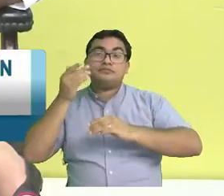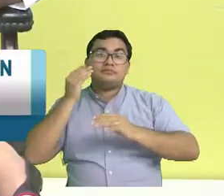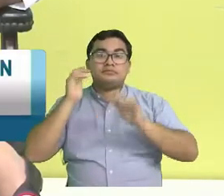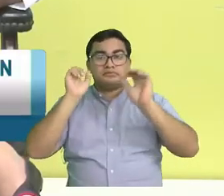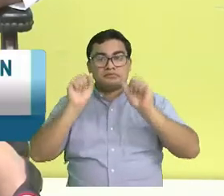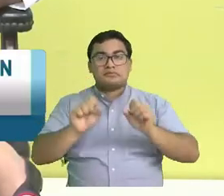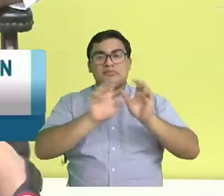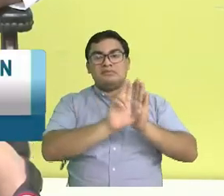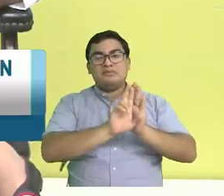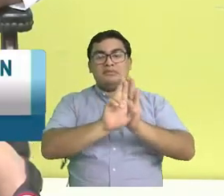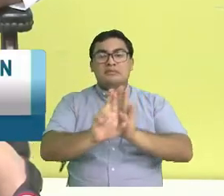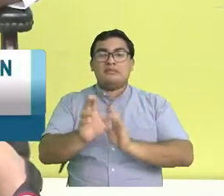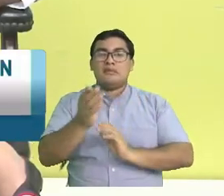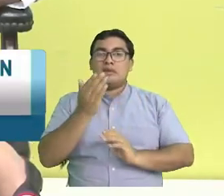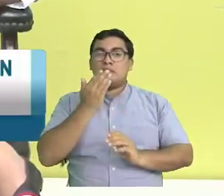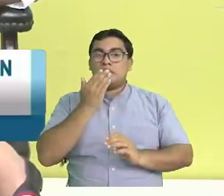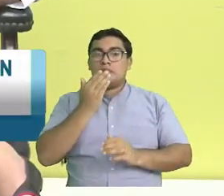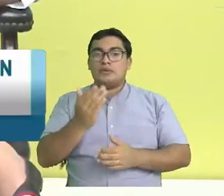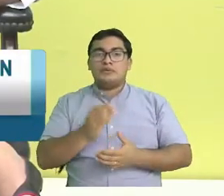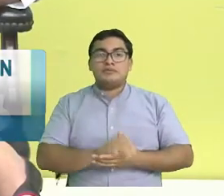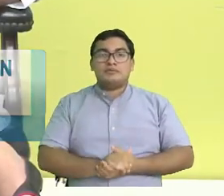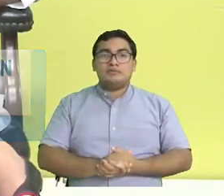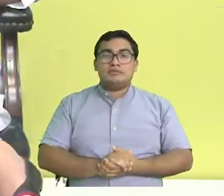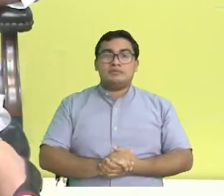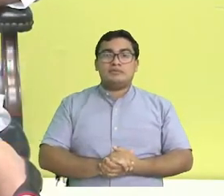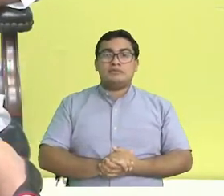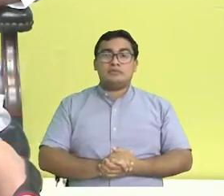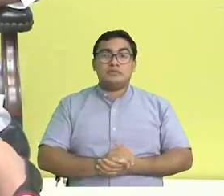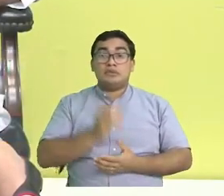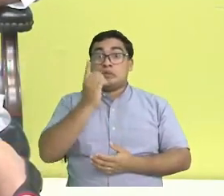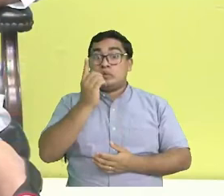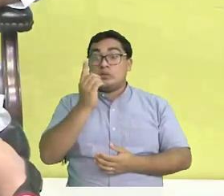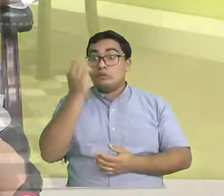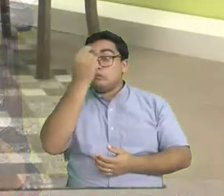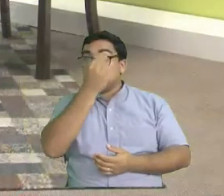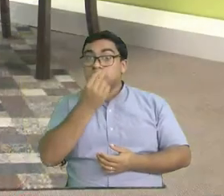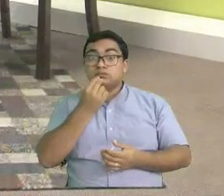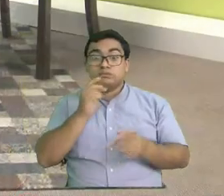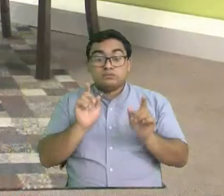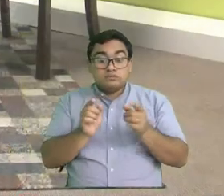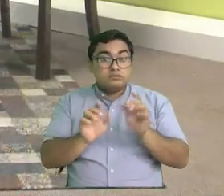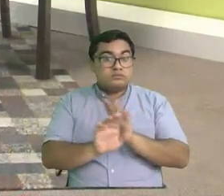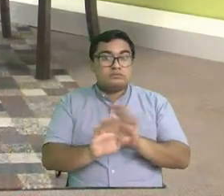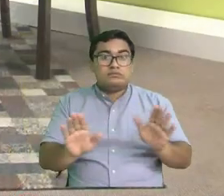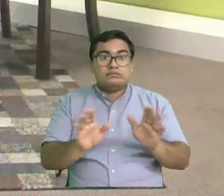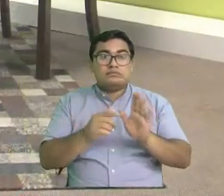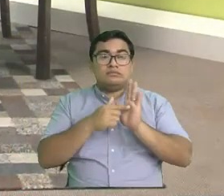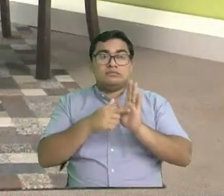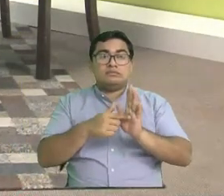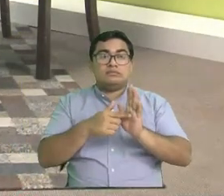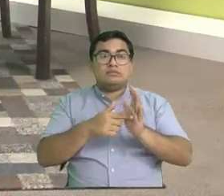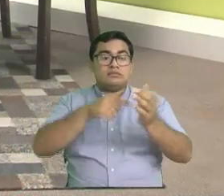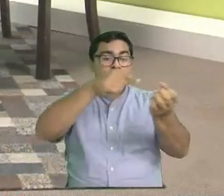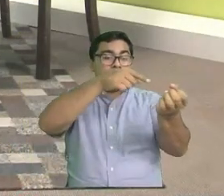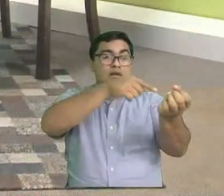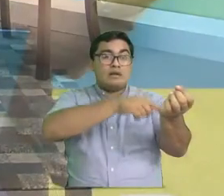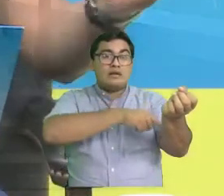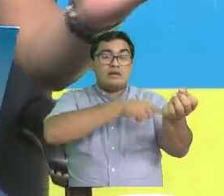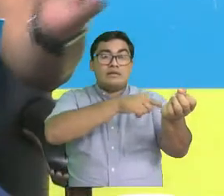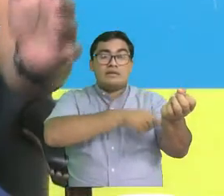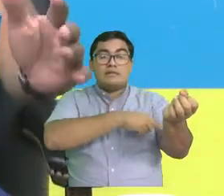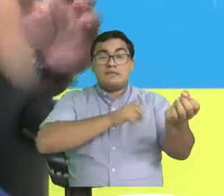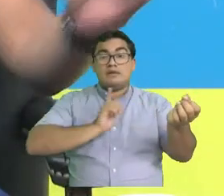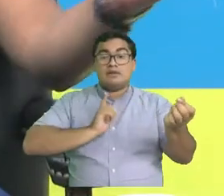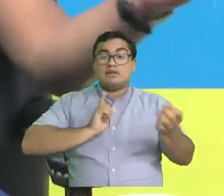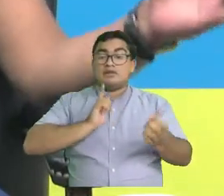un resultado positivo de todas las intervenciones que hagamos. Última pregunta, ya para ir concluyendo, nos queda un minuto. En el caso de los hermanos, si tiene el niño